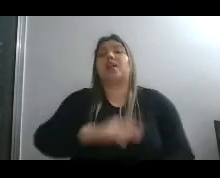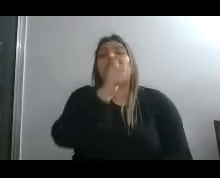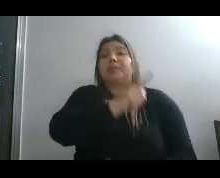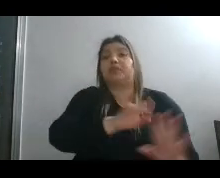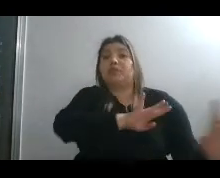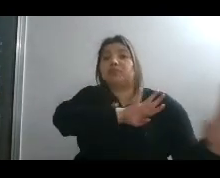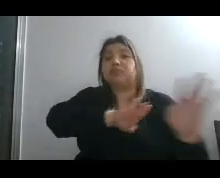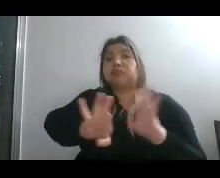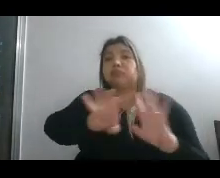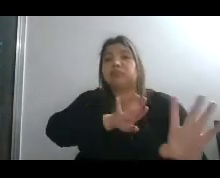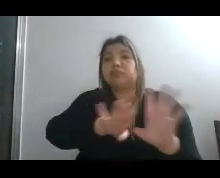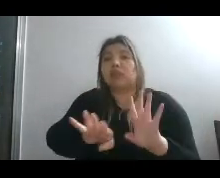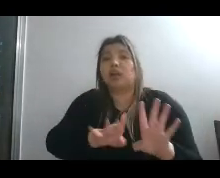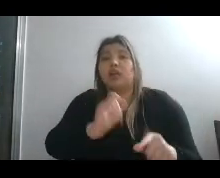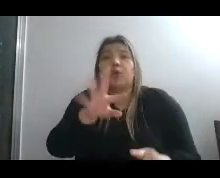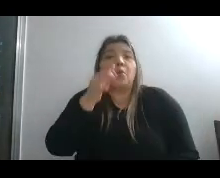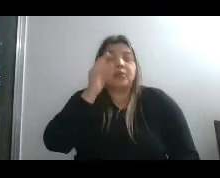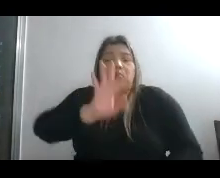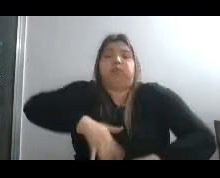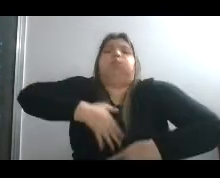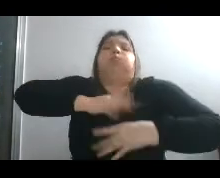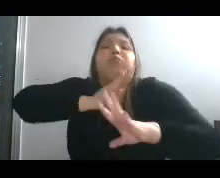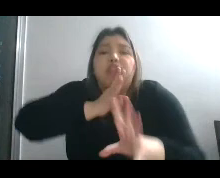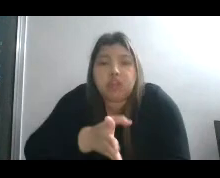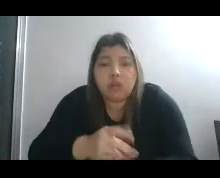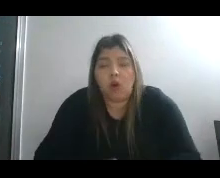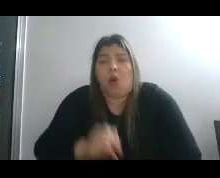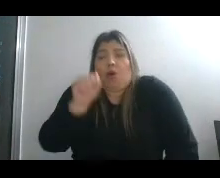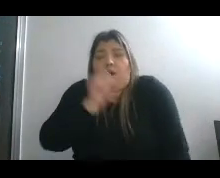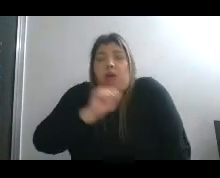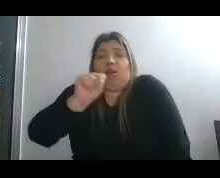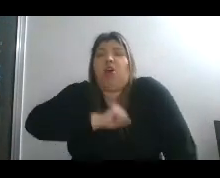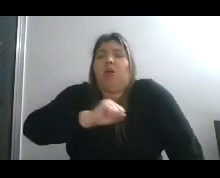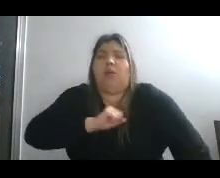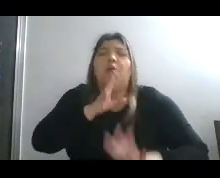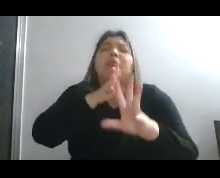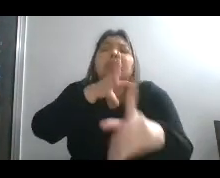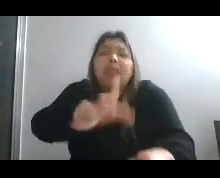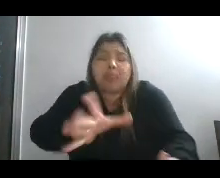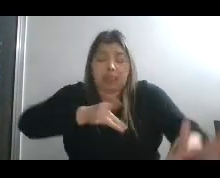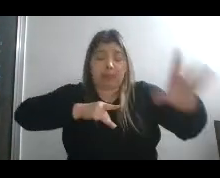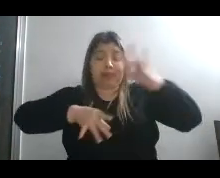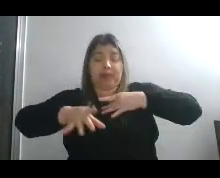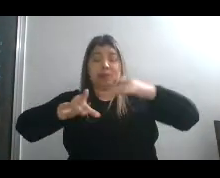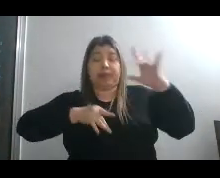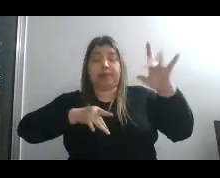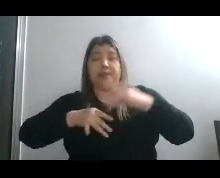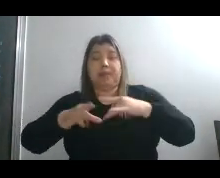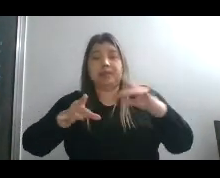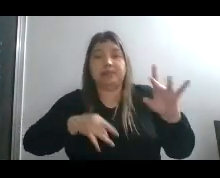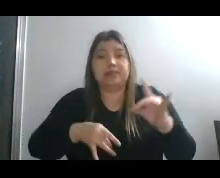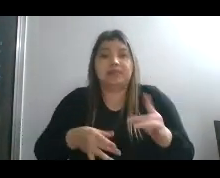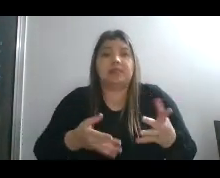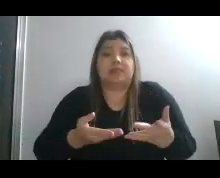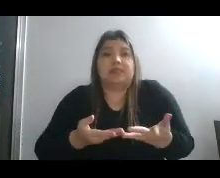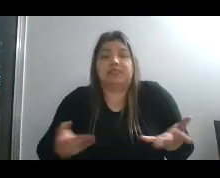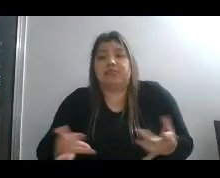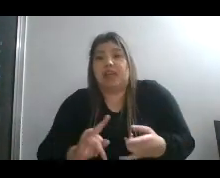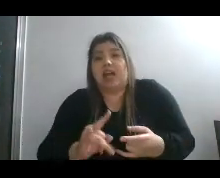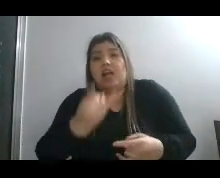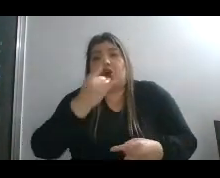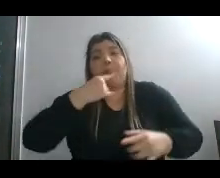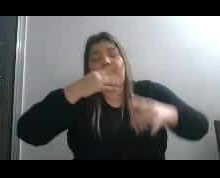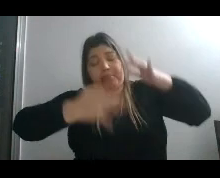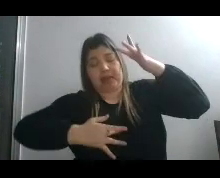un paciente me va a vomitar, me va a toser encima, durante la realización de un procedimiento va a haber que caigan